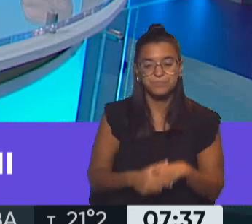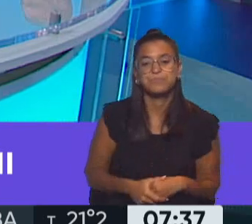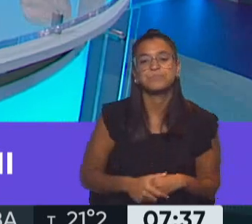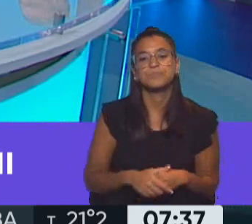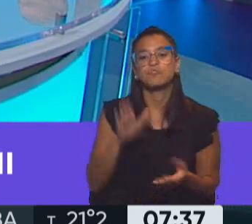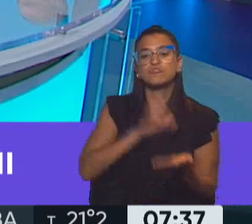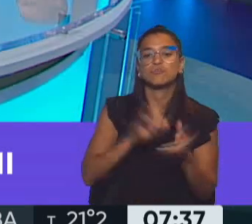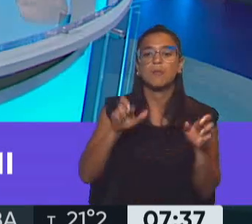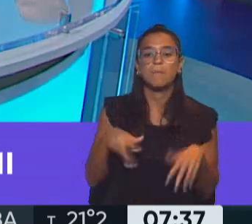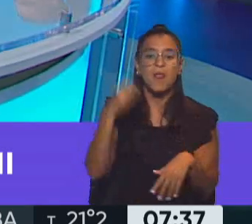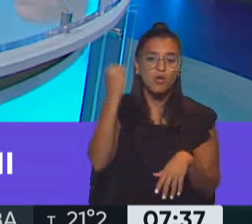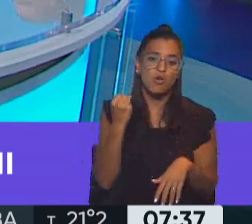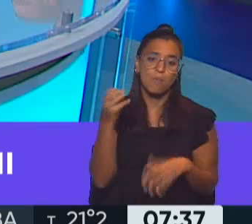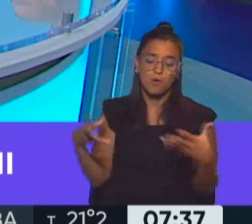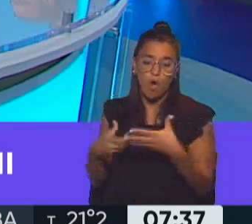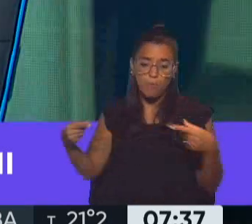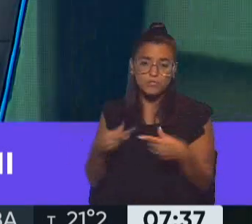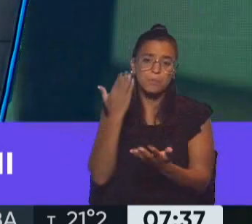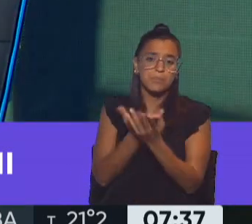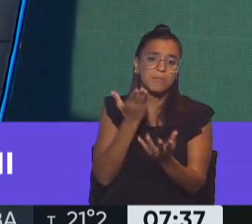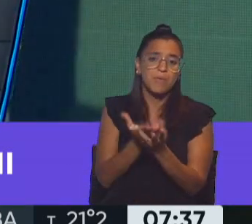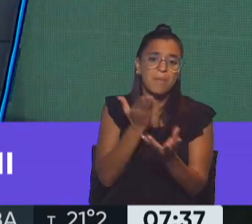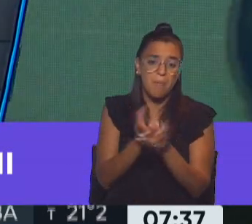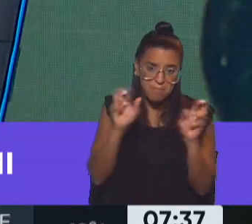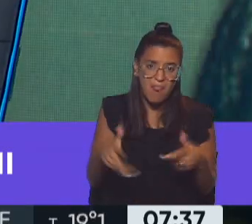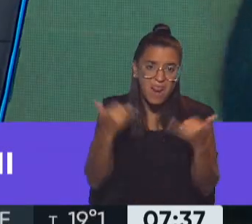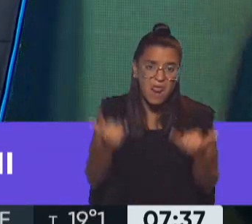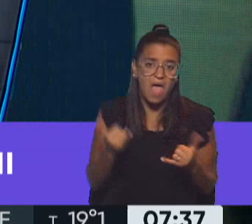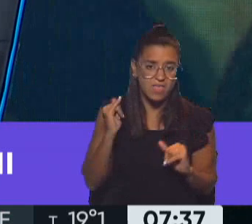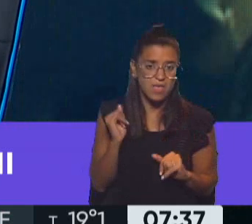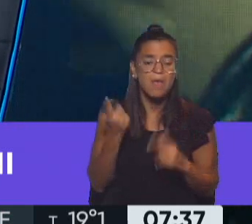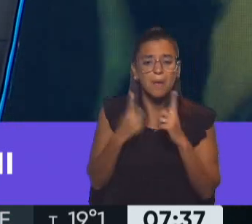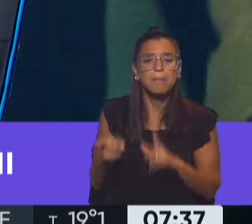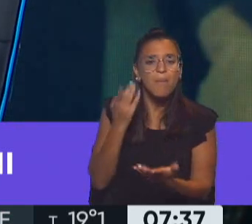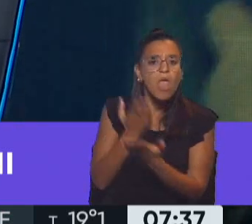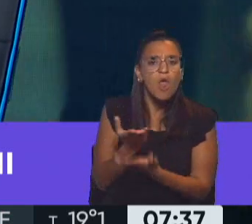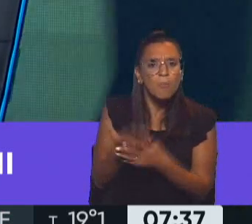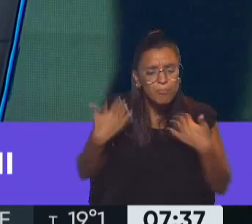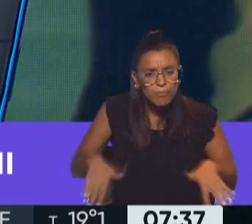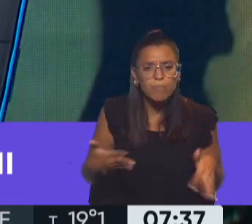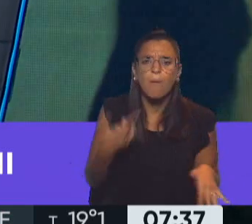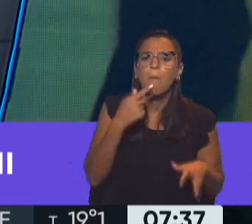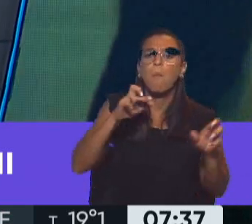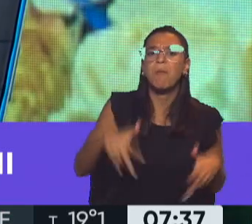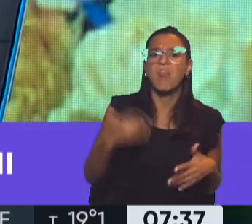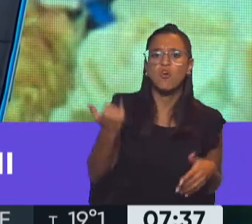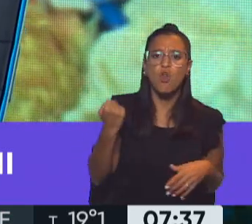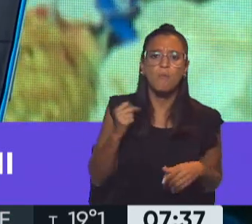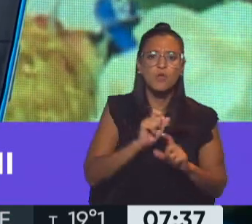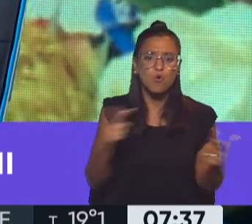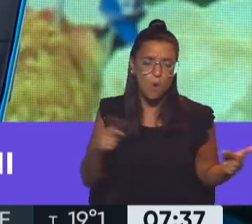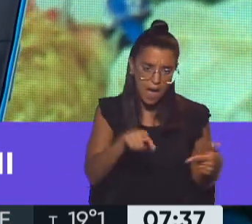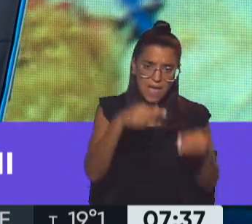cuanto al plan económico que venía pidiendo la oposición, en realidad hay un programa, ¿no?, económico, pero se insistía con esto de que no había un plan económico. Digo, este es